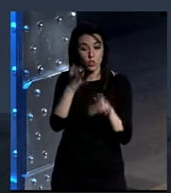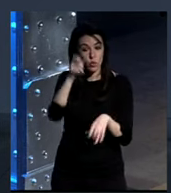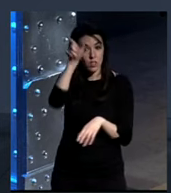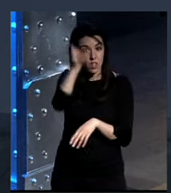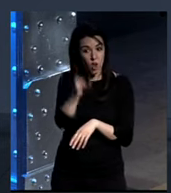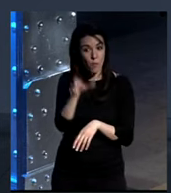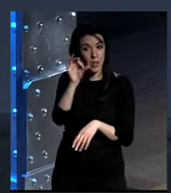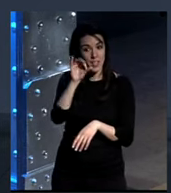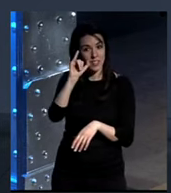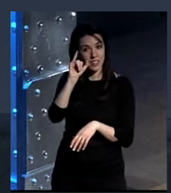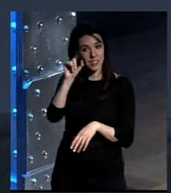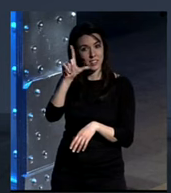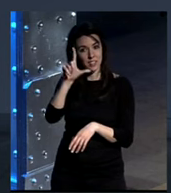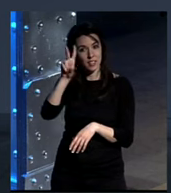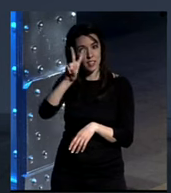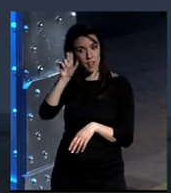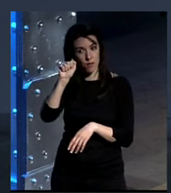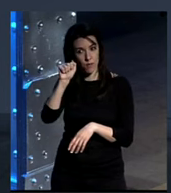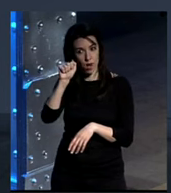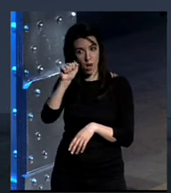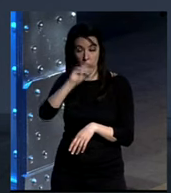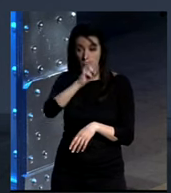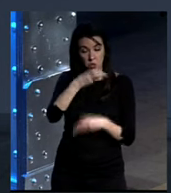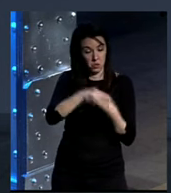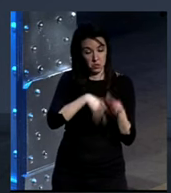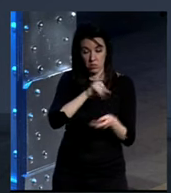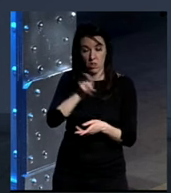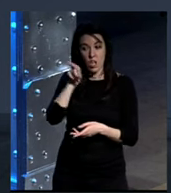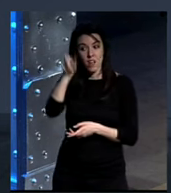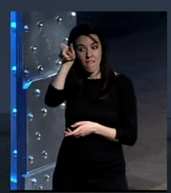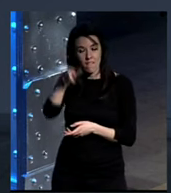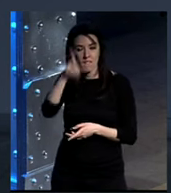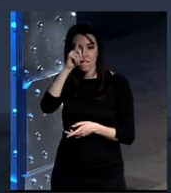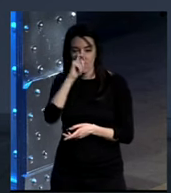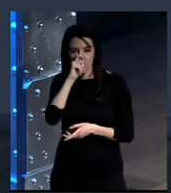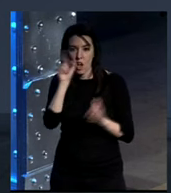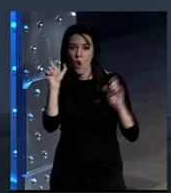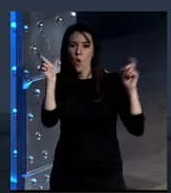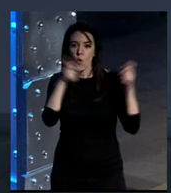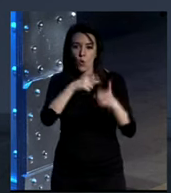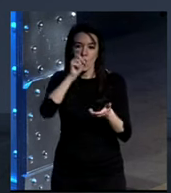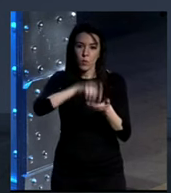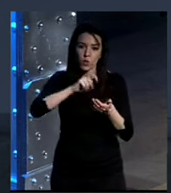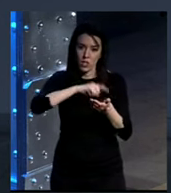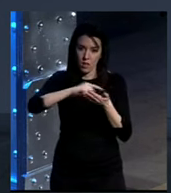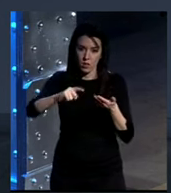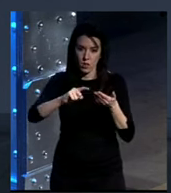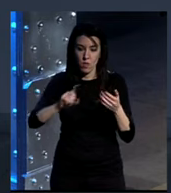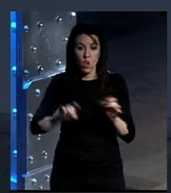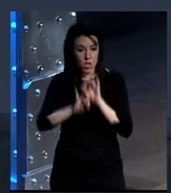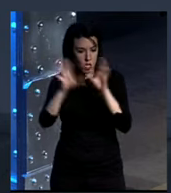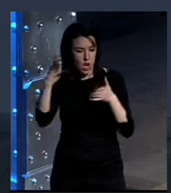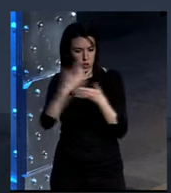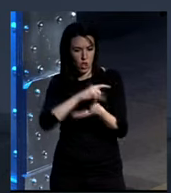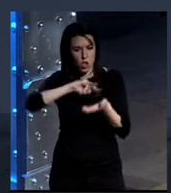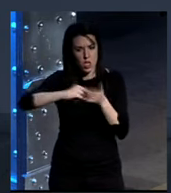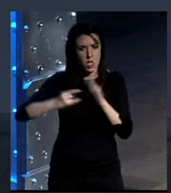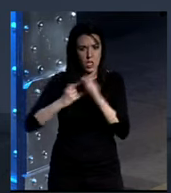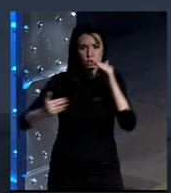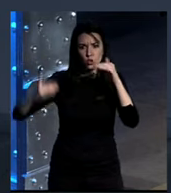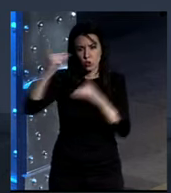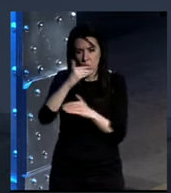hombre, Silva, otro no lo hubiera hecho, se acordó del cuerpo de telégrafos. Por supuesto se acordó de los cuerpos de ingenieros superiores, se acordó